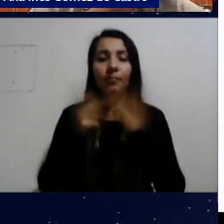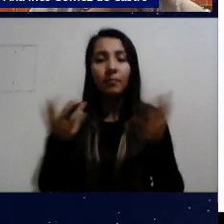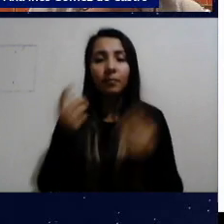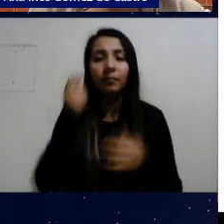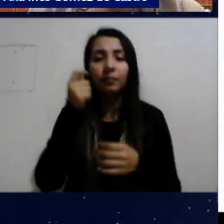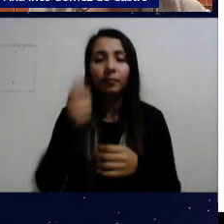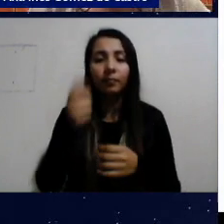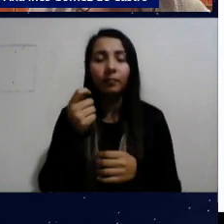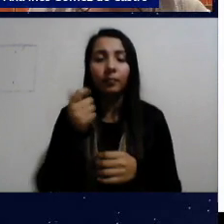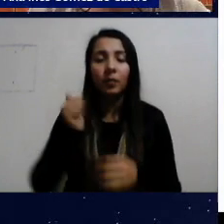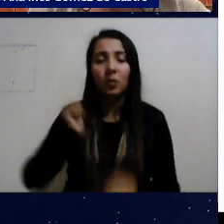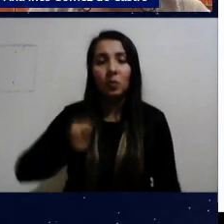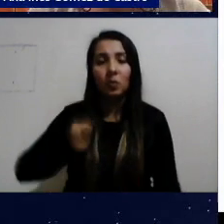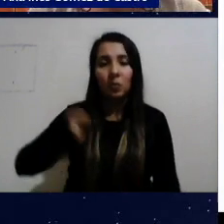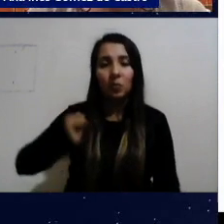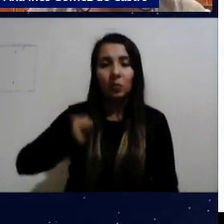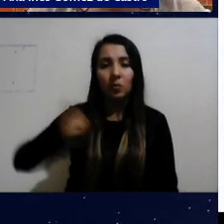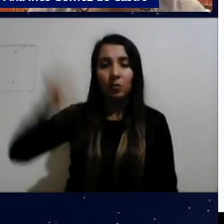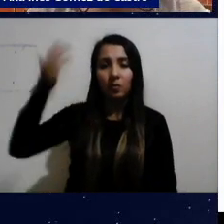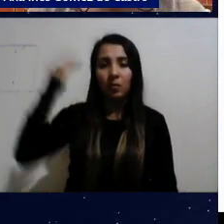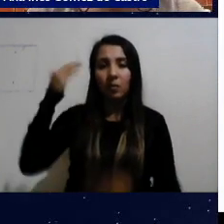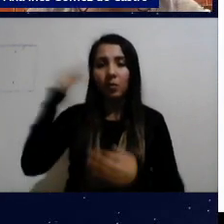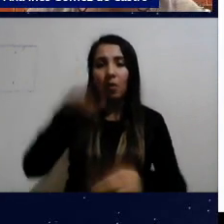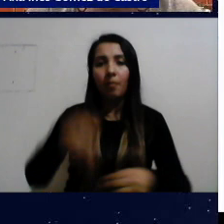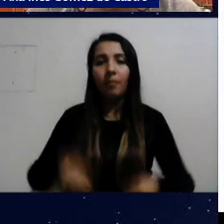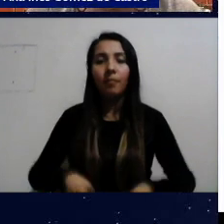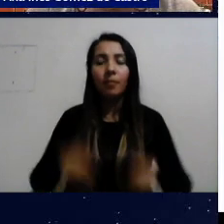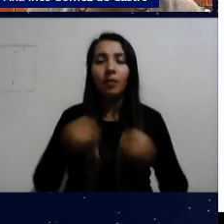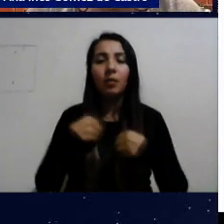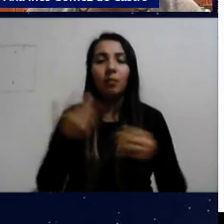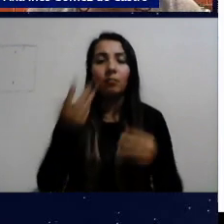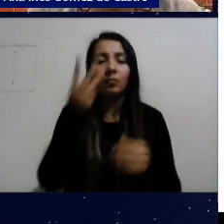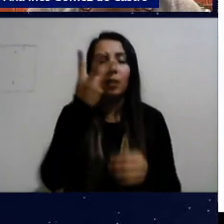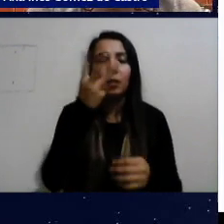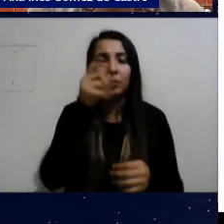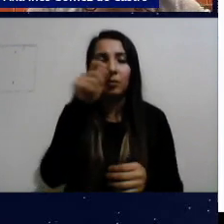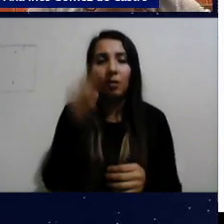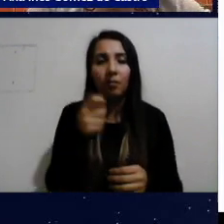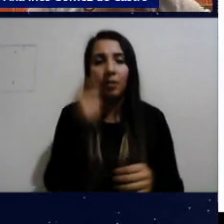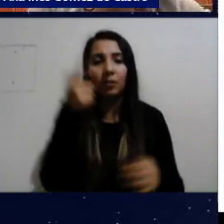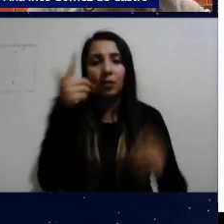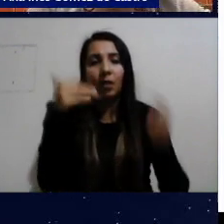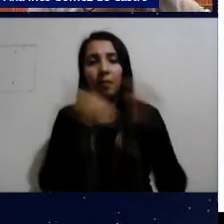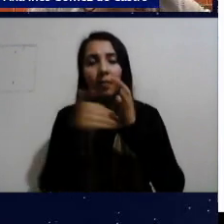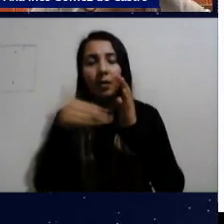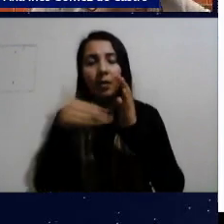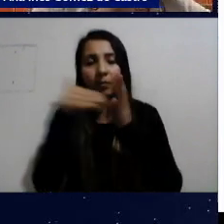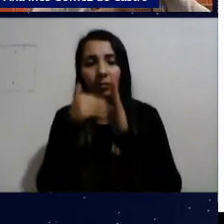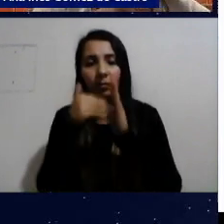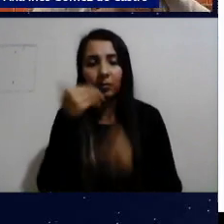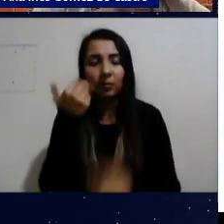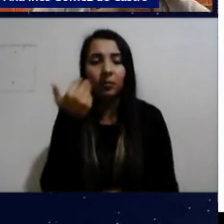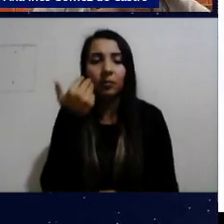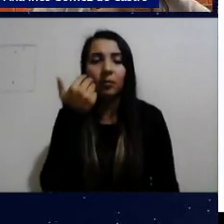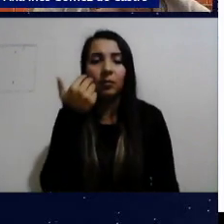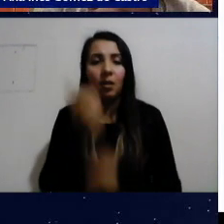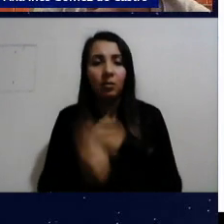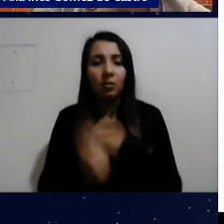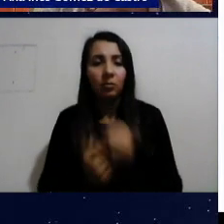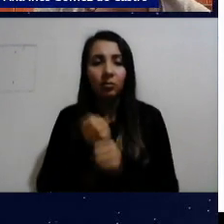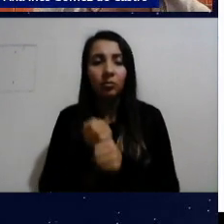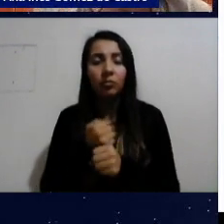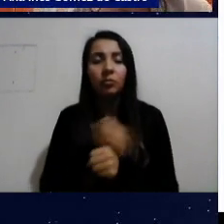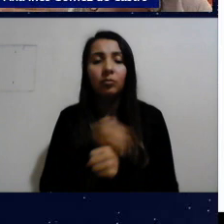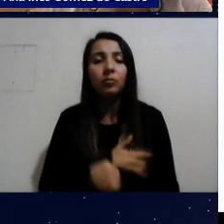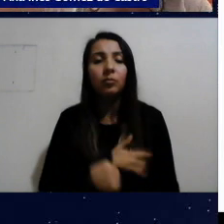Tierra es que las señales más antiguas que tenemos de vida son de hace 3,7 gigaños, cuando se